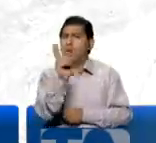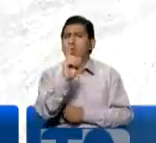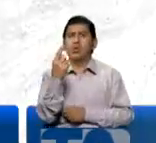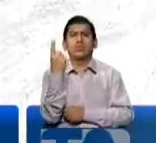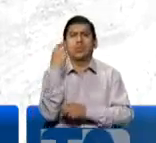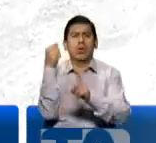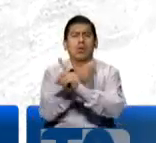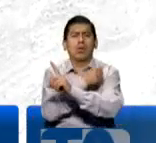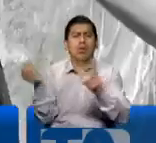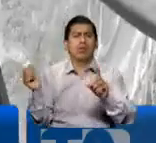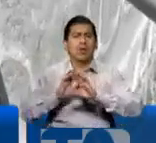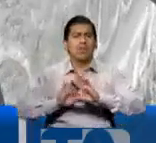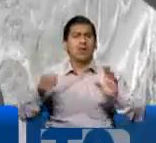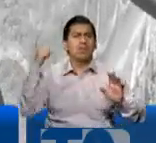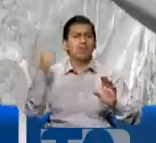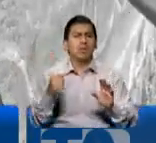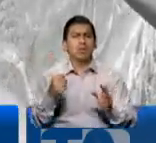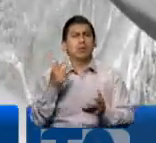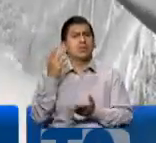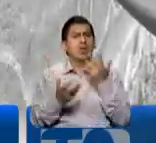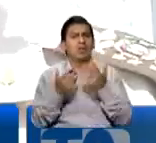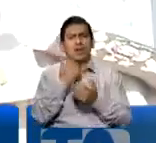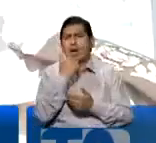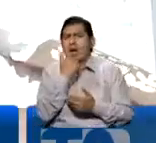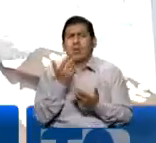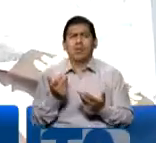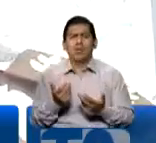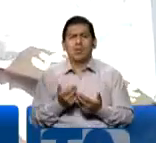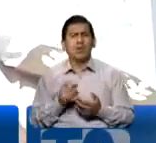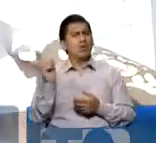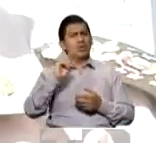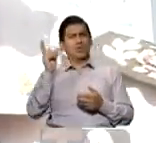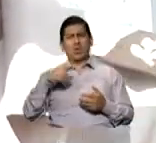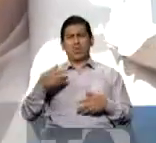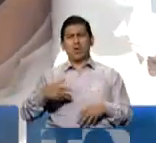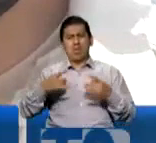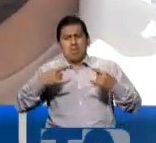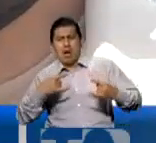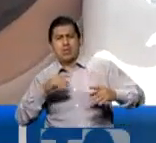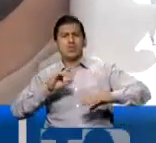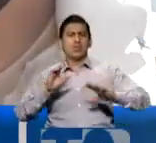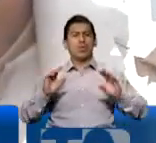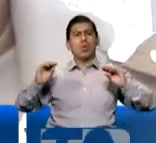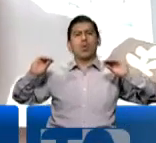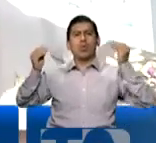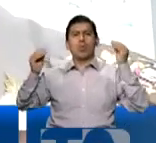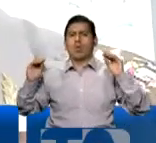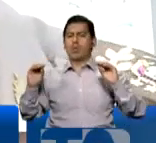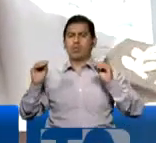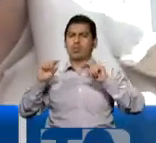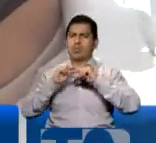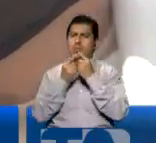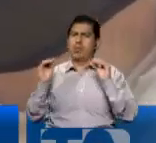de su esposa. Considera que se puede tratar de un reto. No necesariamente de pandillas o de grupos de jóvenes que tienen este